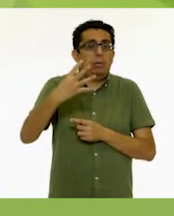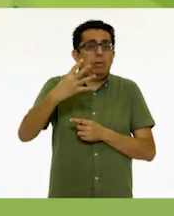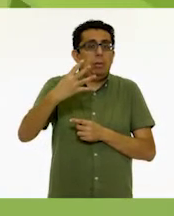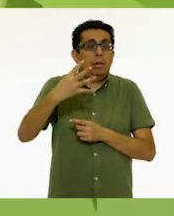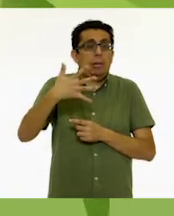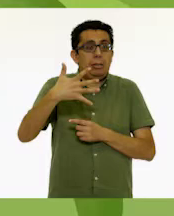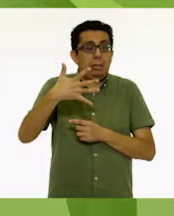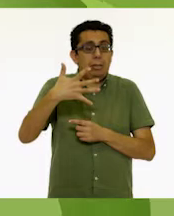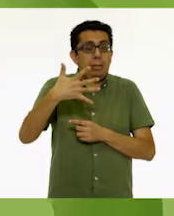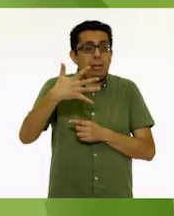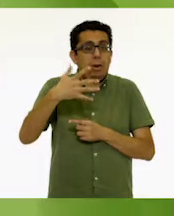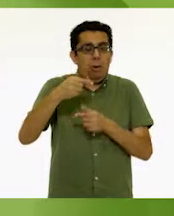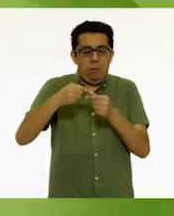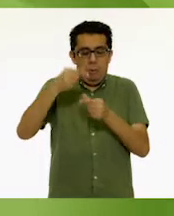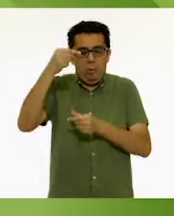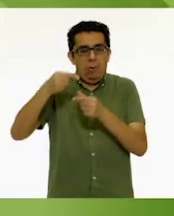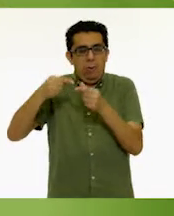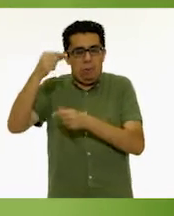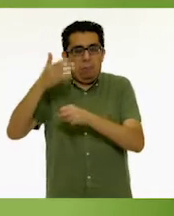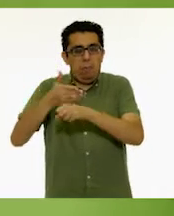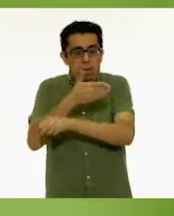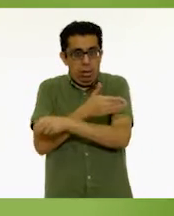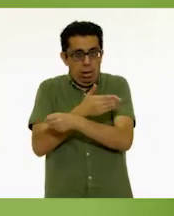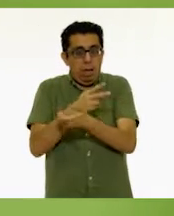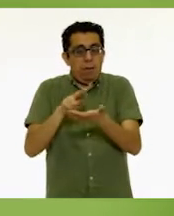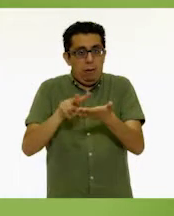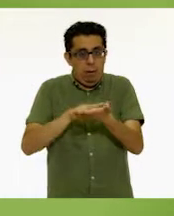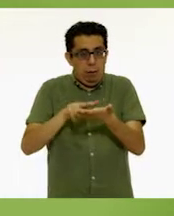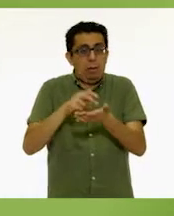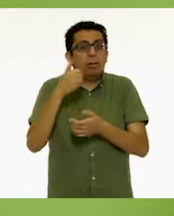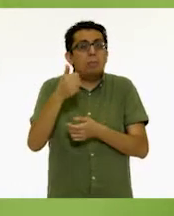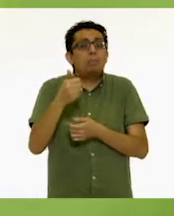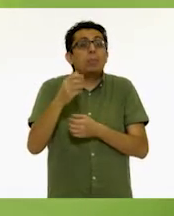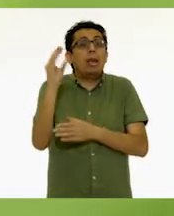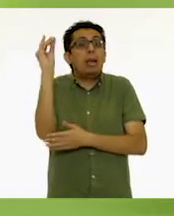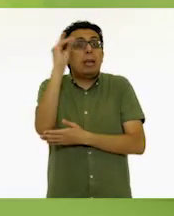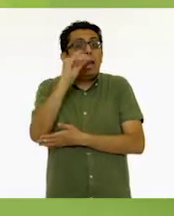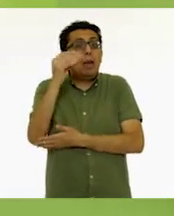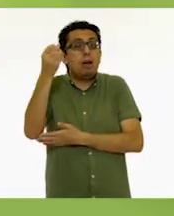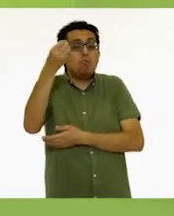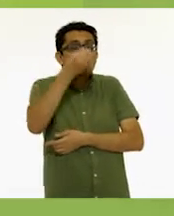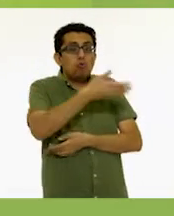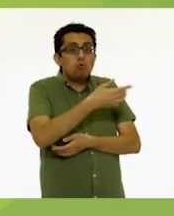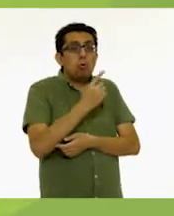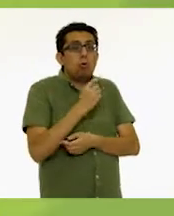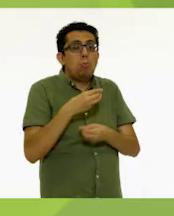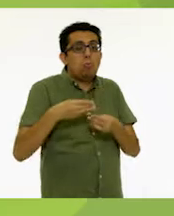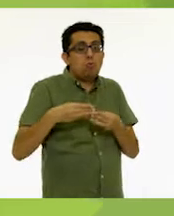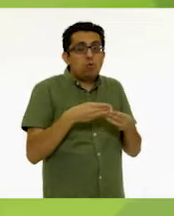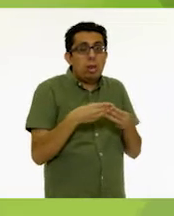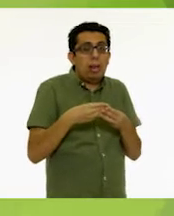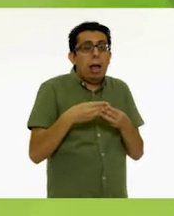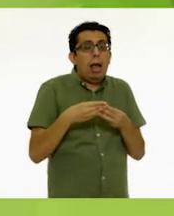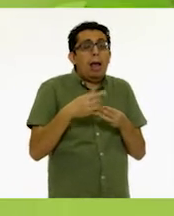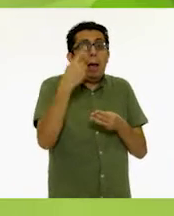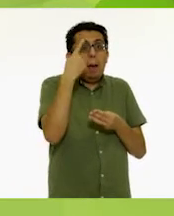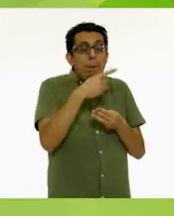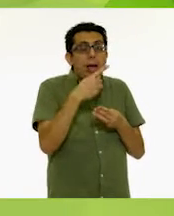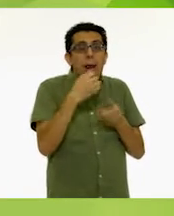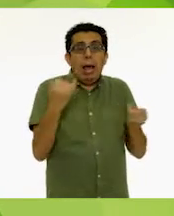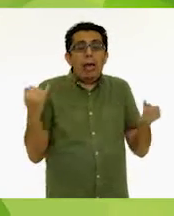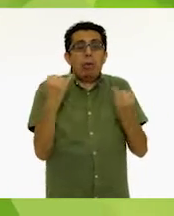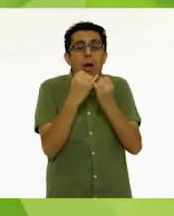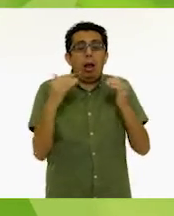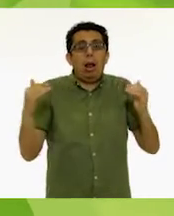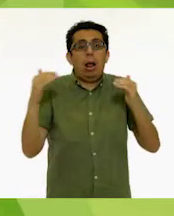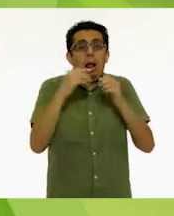1, 2, 3, 4, 5 bloques verdes. ¿Cuántos bloques le tiene que dar la jirafa a la muñeca para que las dos tengan el mismo número de bloques?